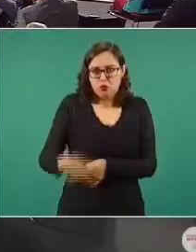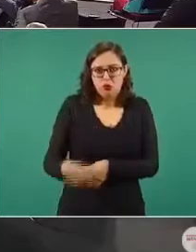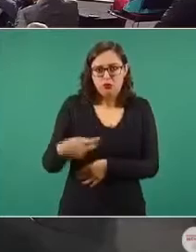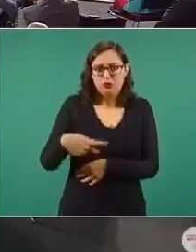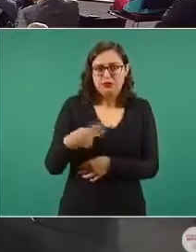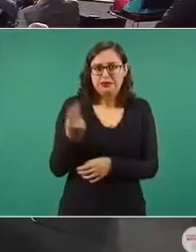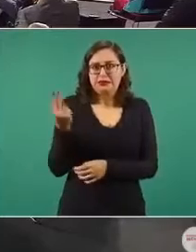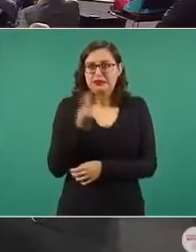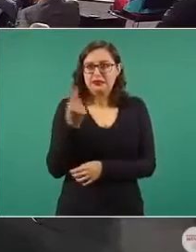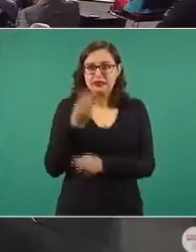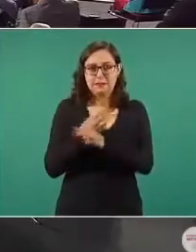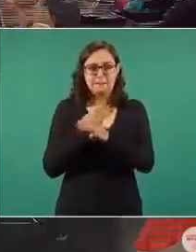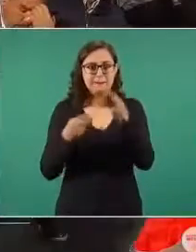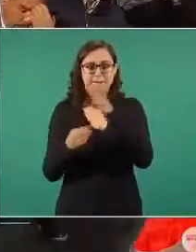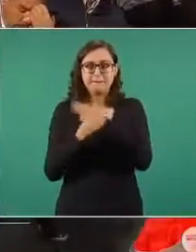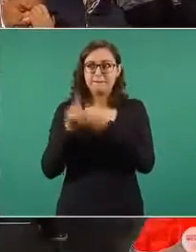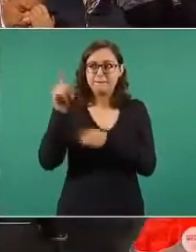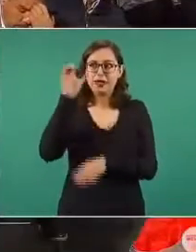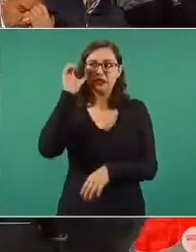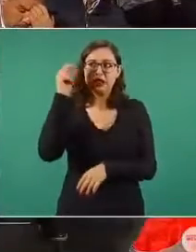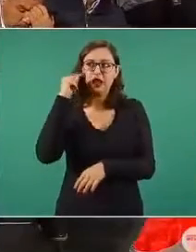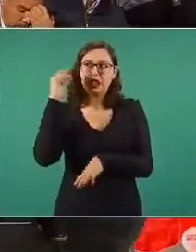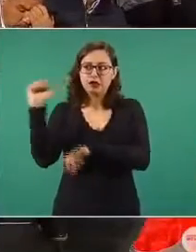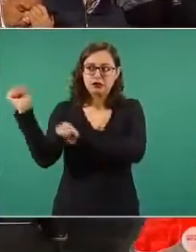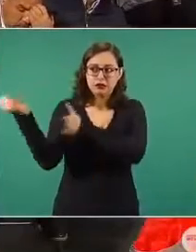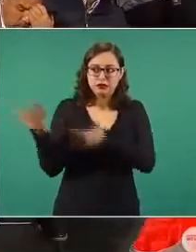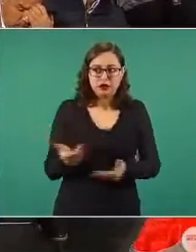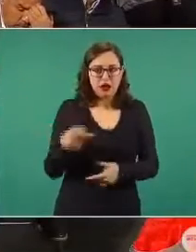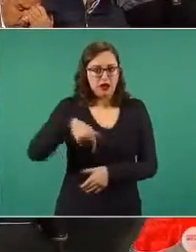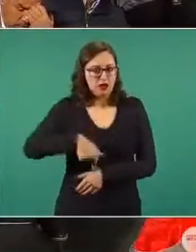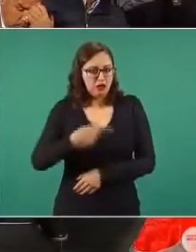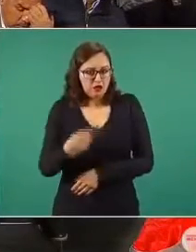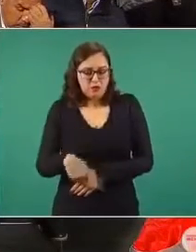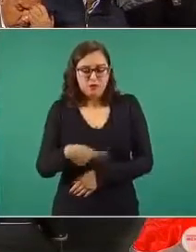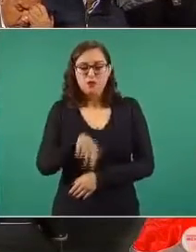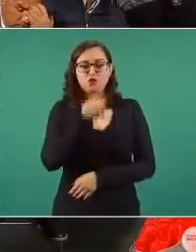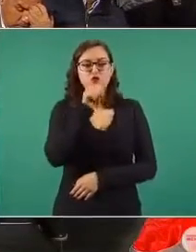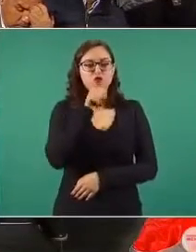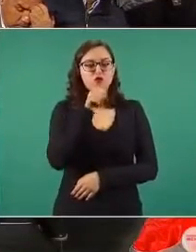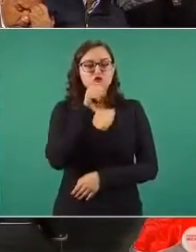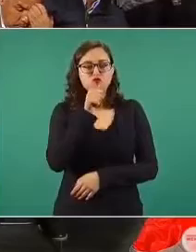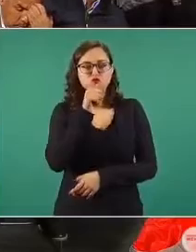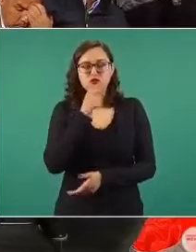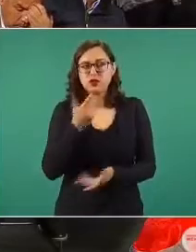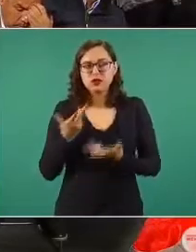Entonces, le quisiera preguntar, ¿se va a llegar